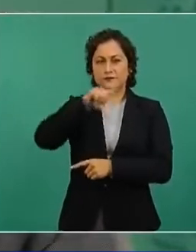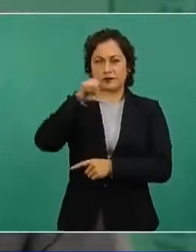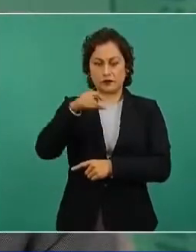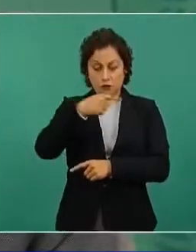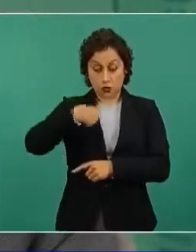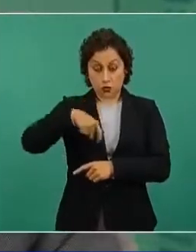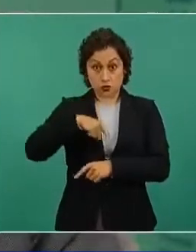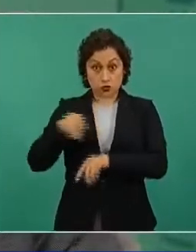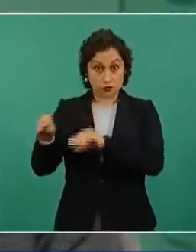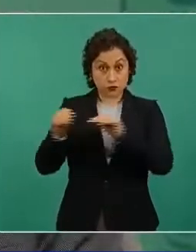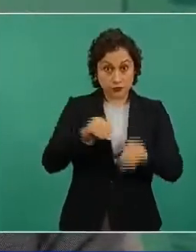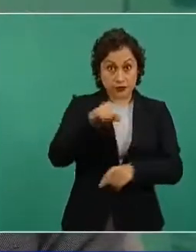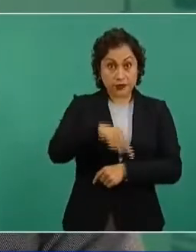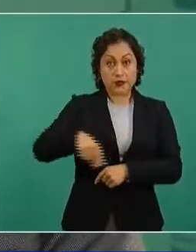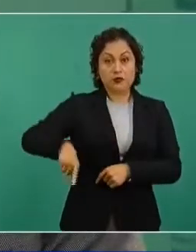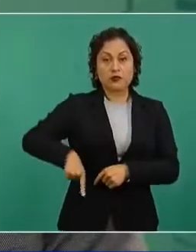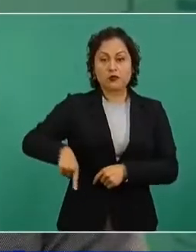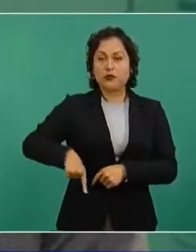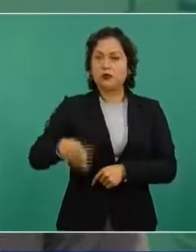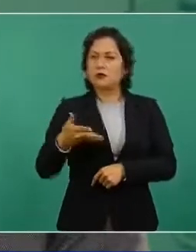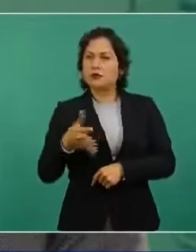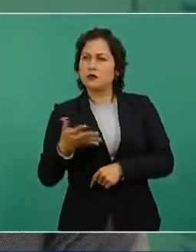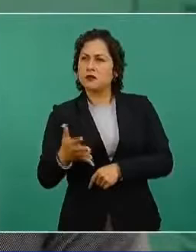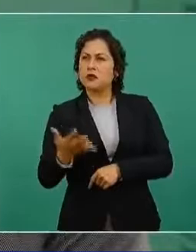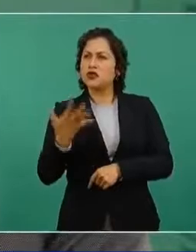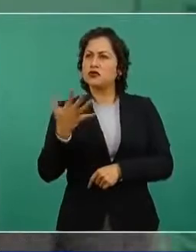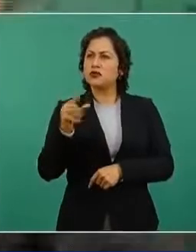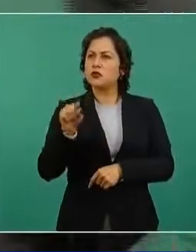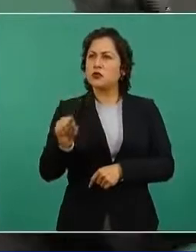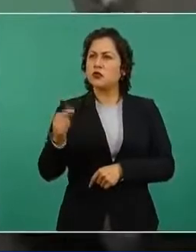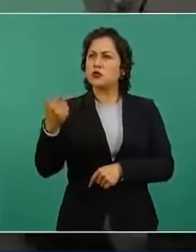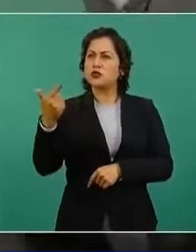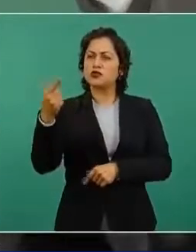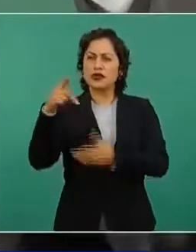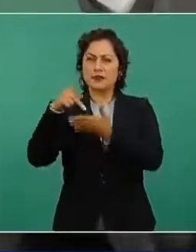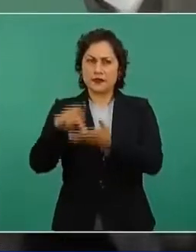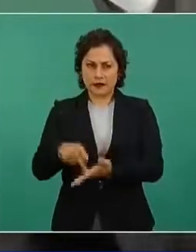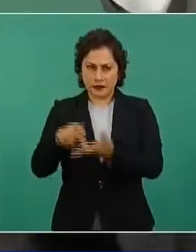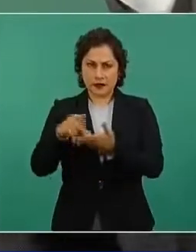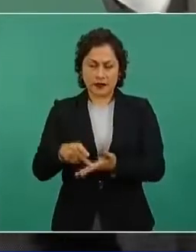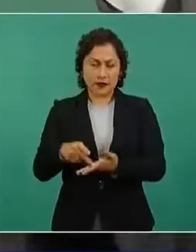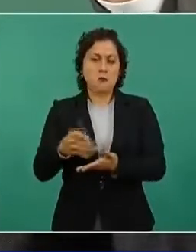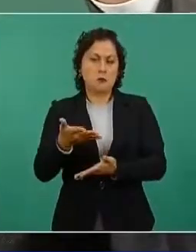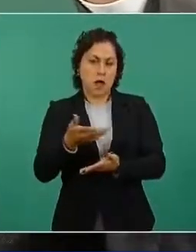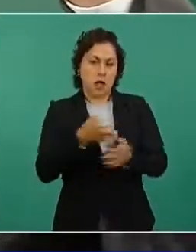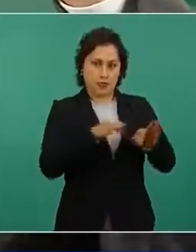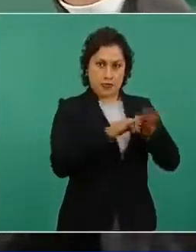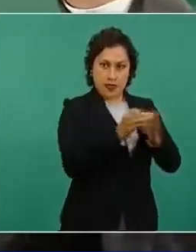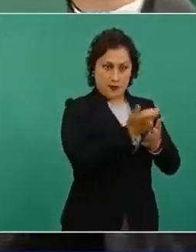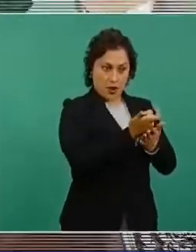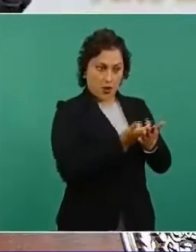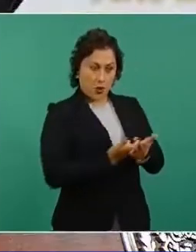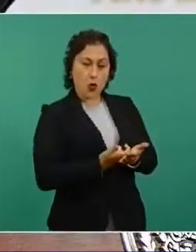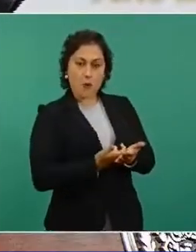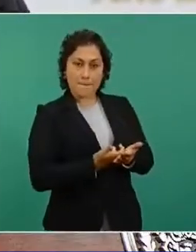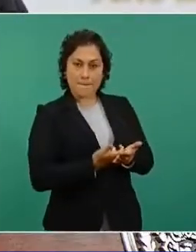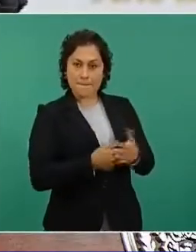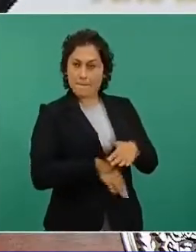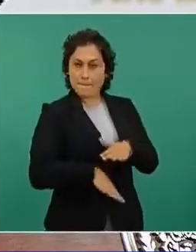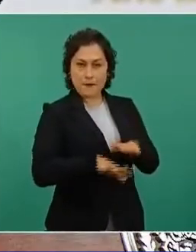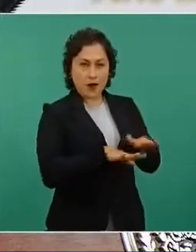5.7 kilos, un salario mínimo. De 50 a